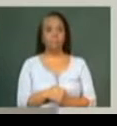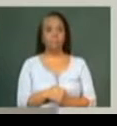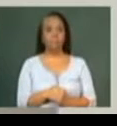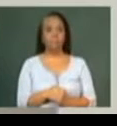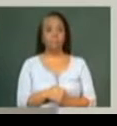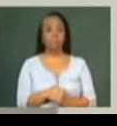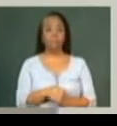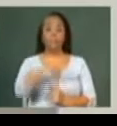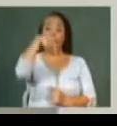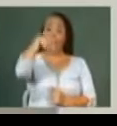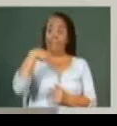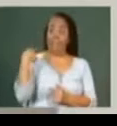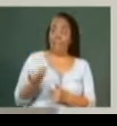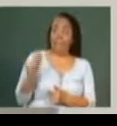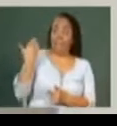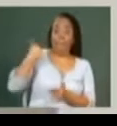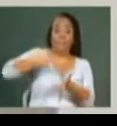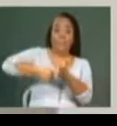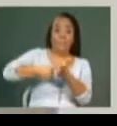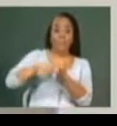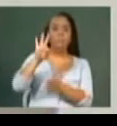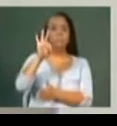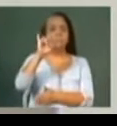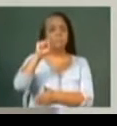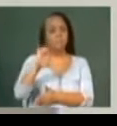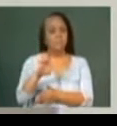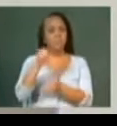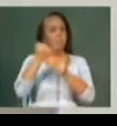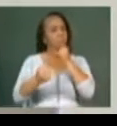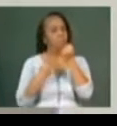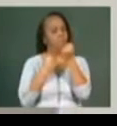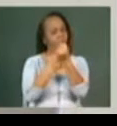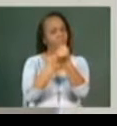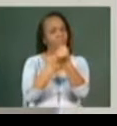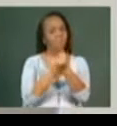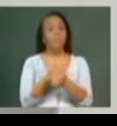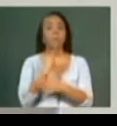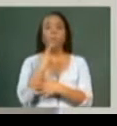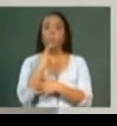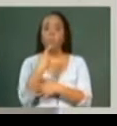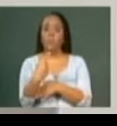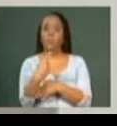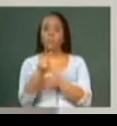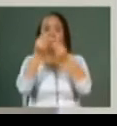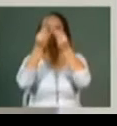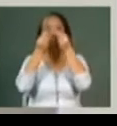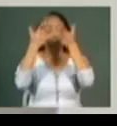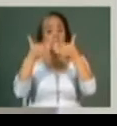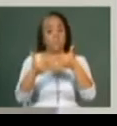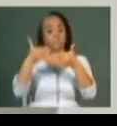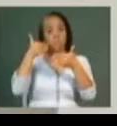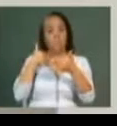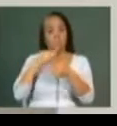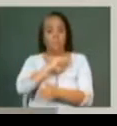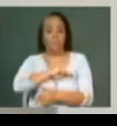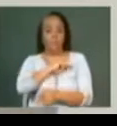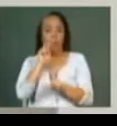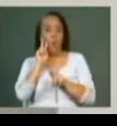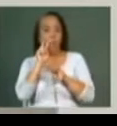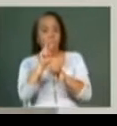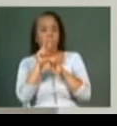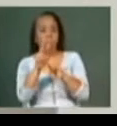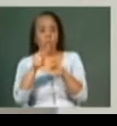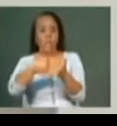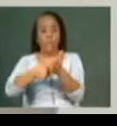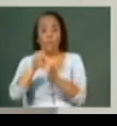estas elecciones, el tribunal sale fortalecido. Lo dicen los informes preliminares de la misión de observación electoral